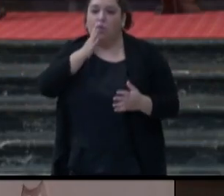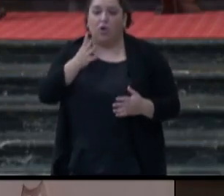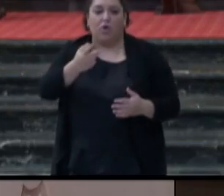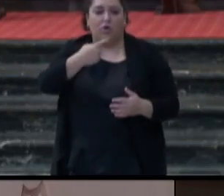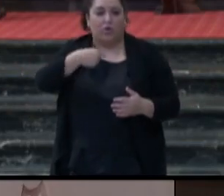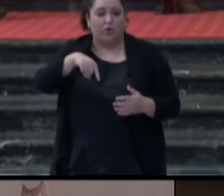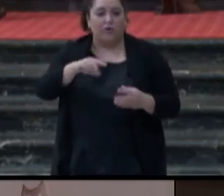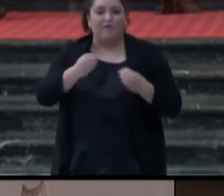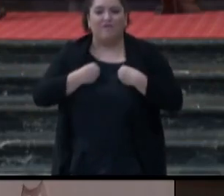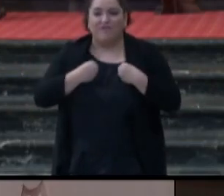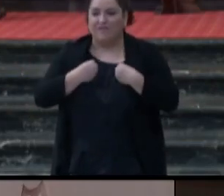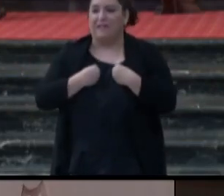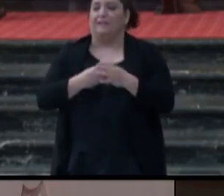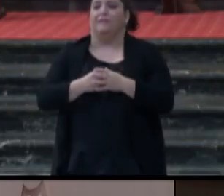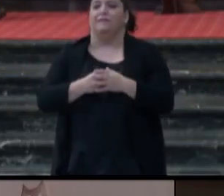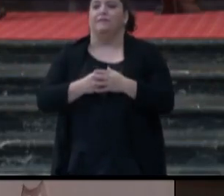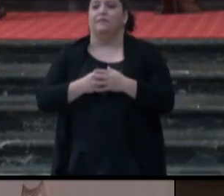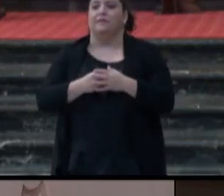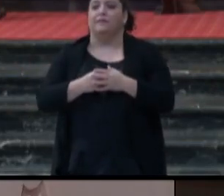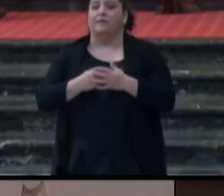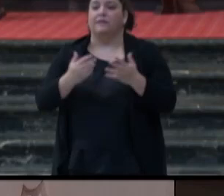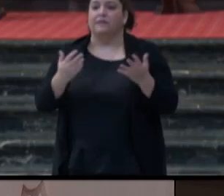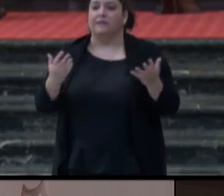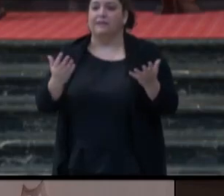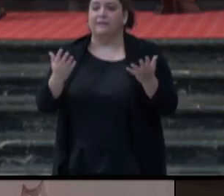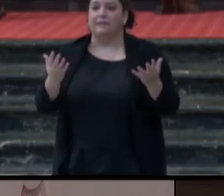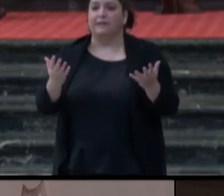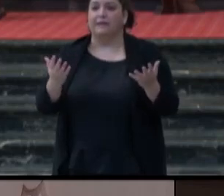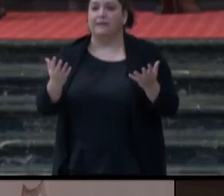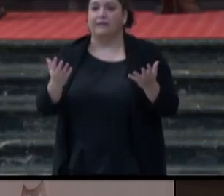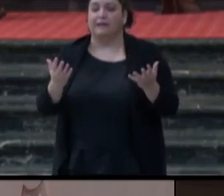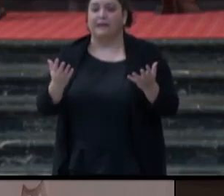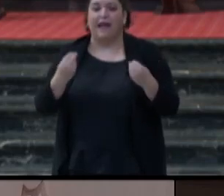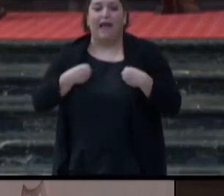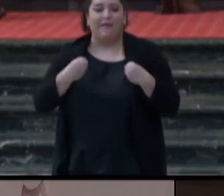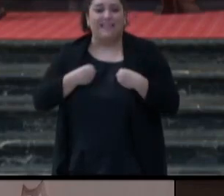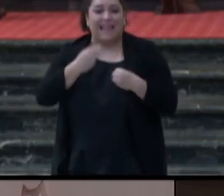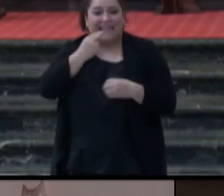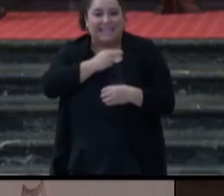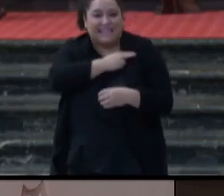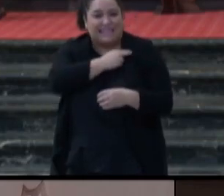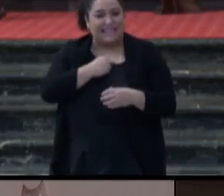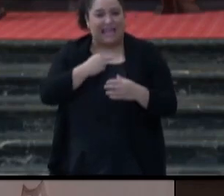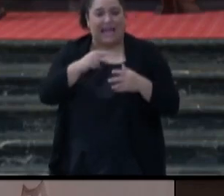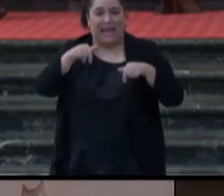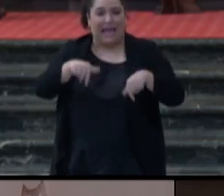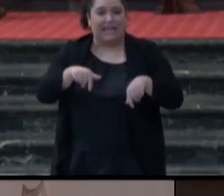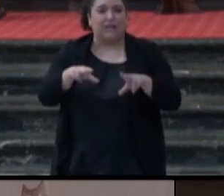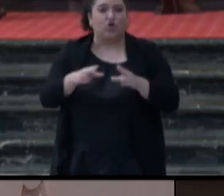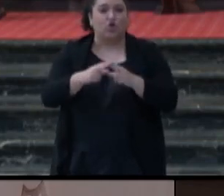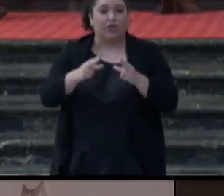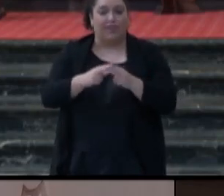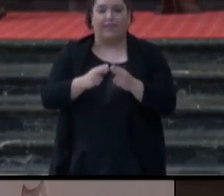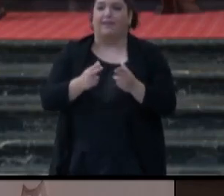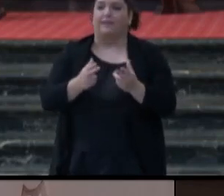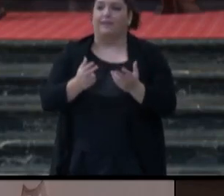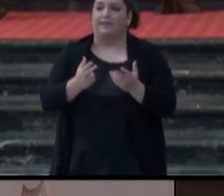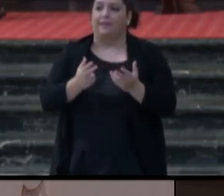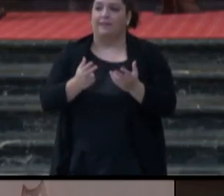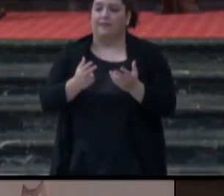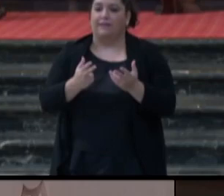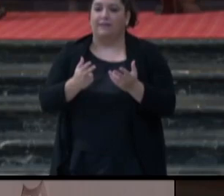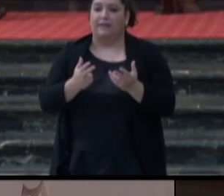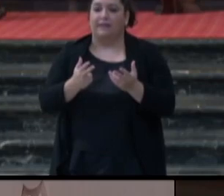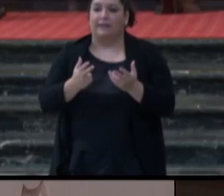de vida en la vida cristiana en la sociedad el paso